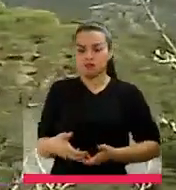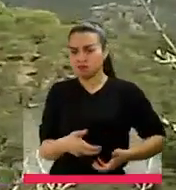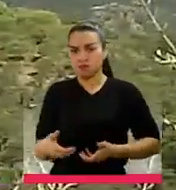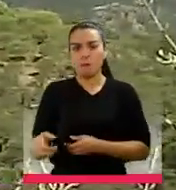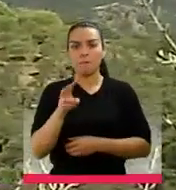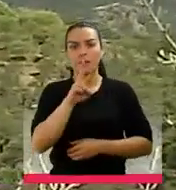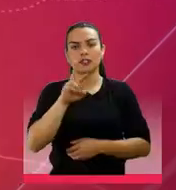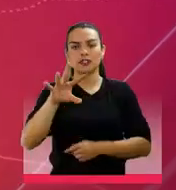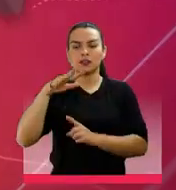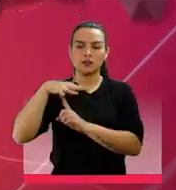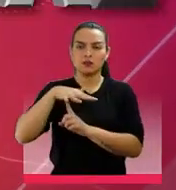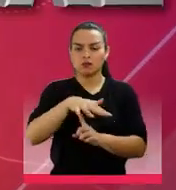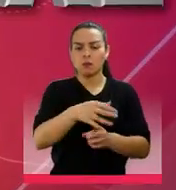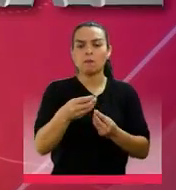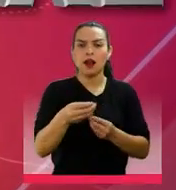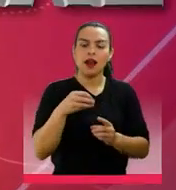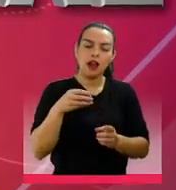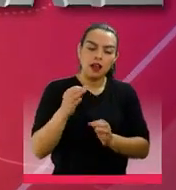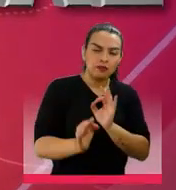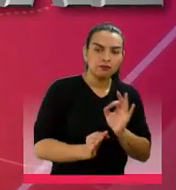la emergencia.